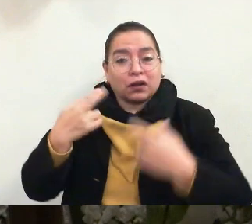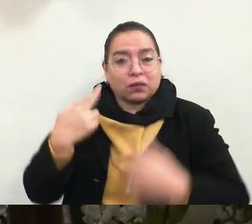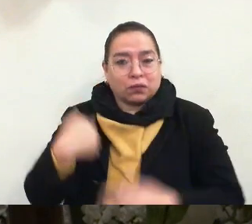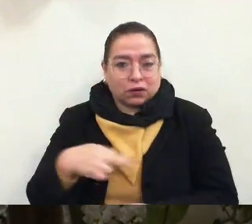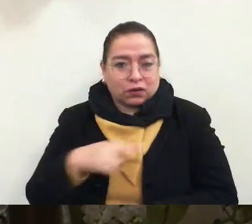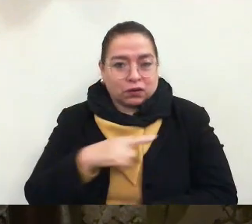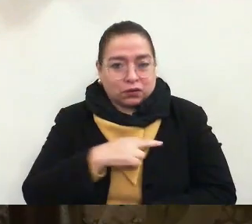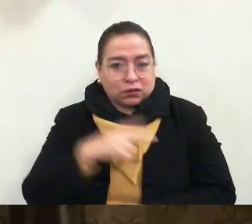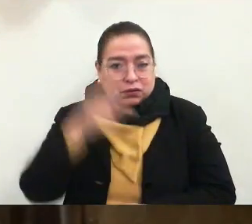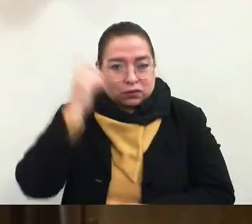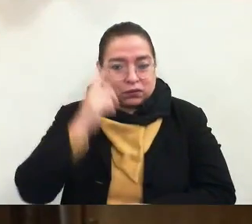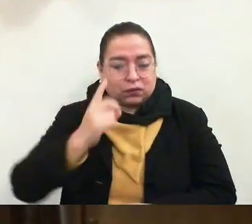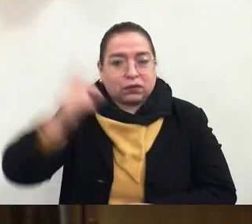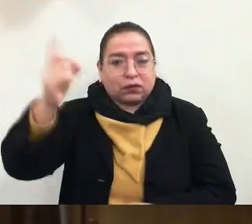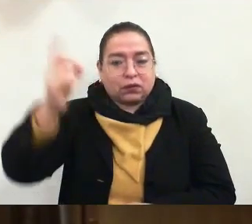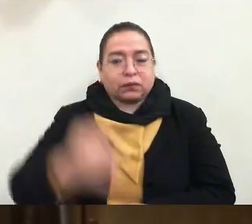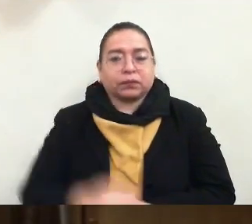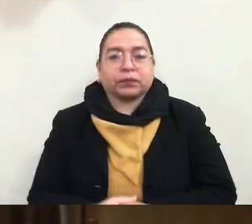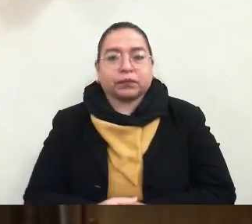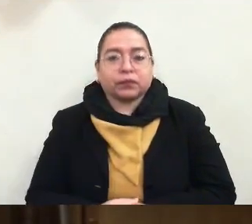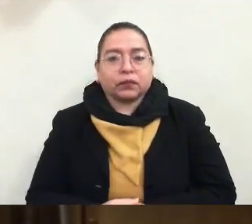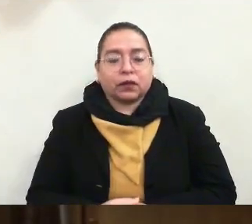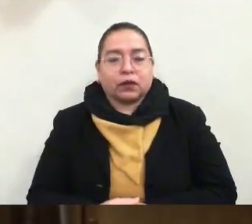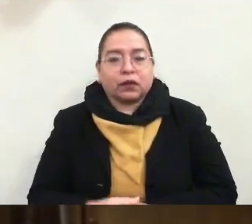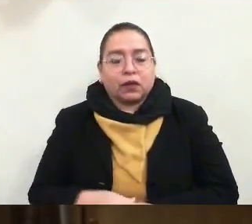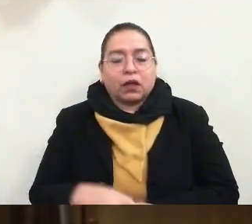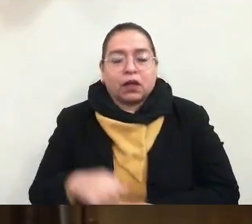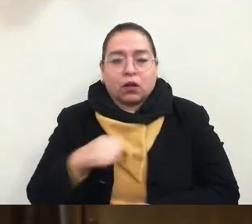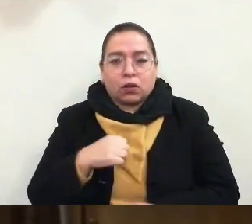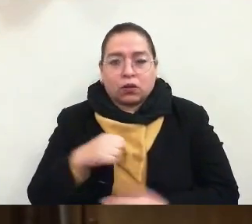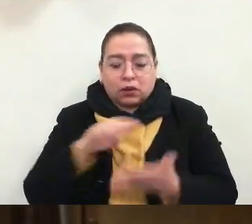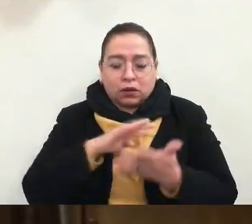Como dice el autor de la carta a los Hebreos,